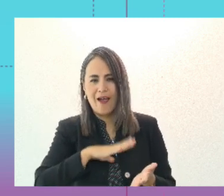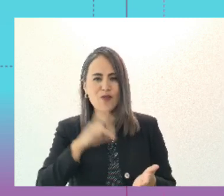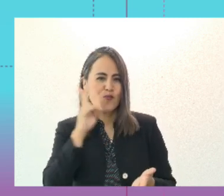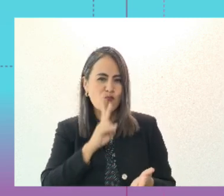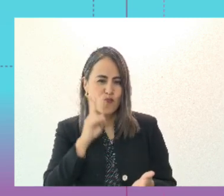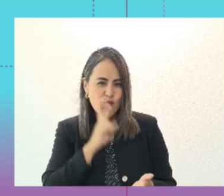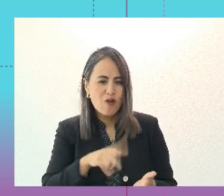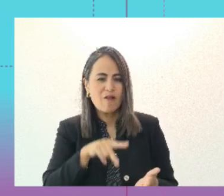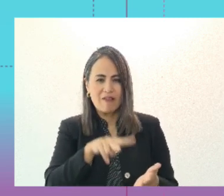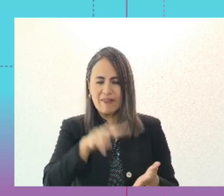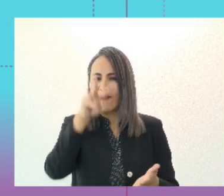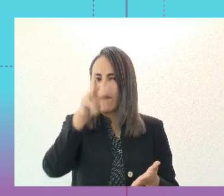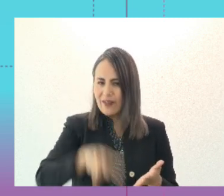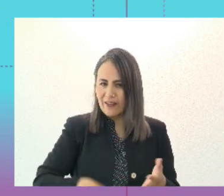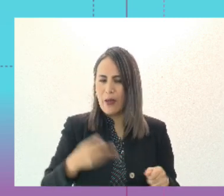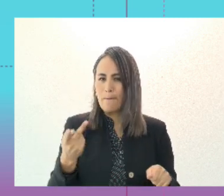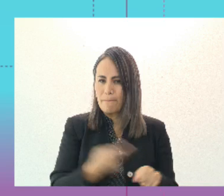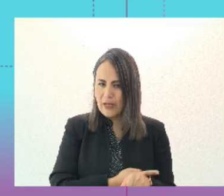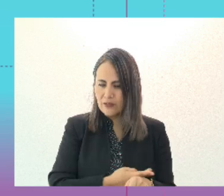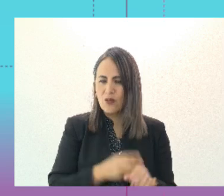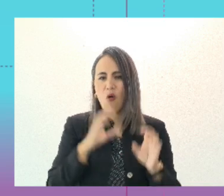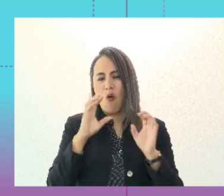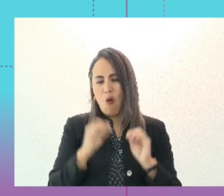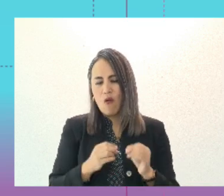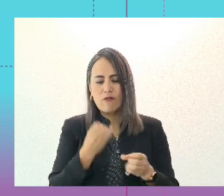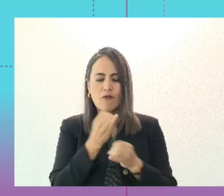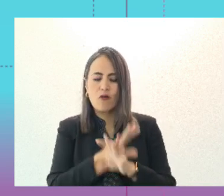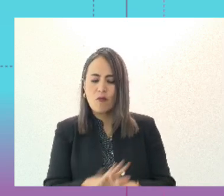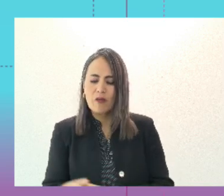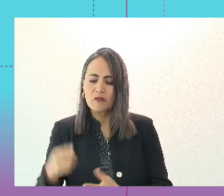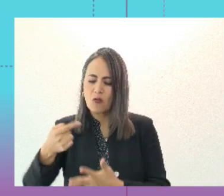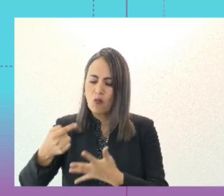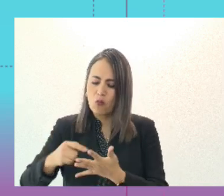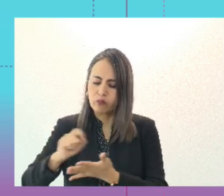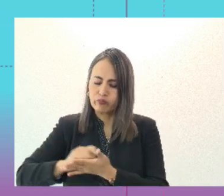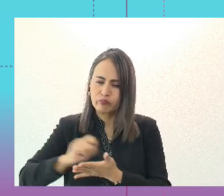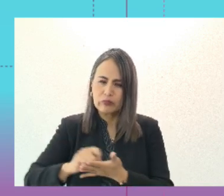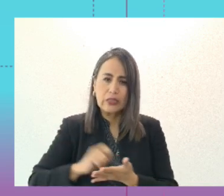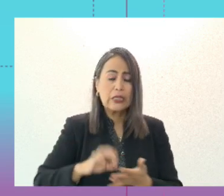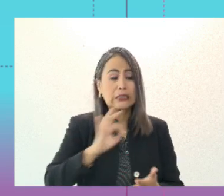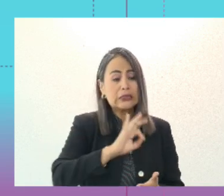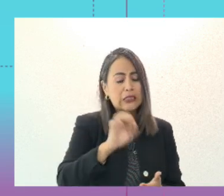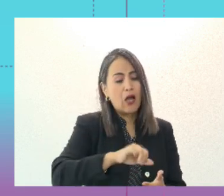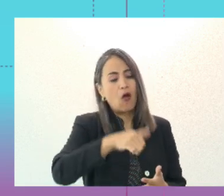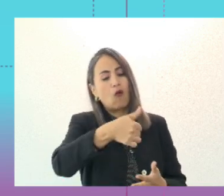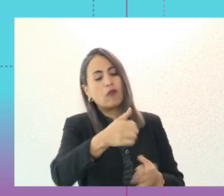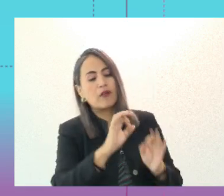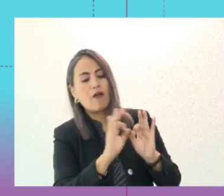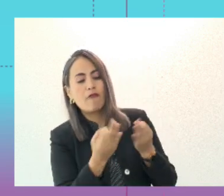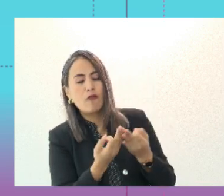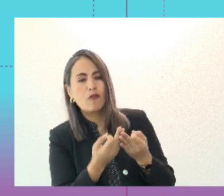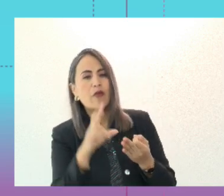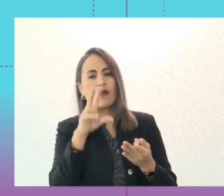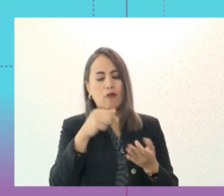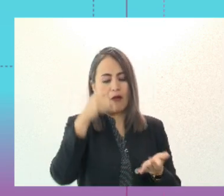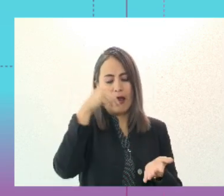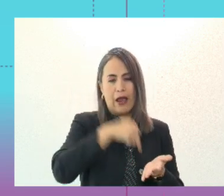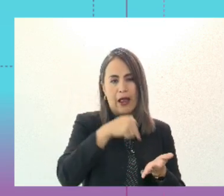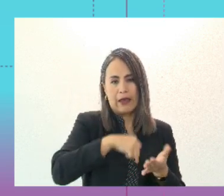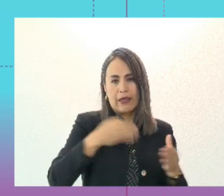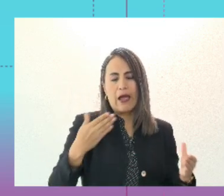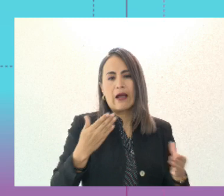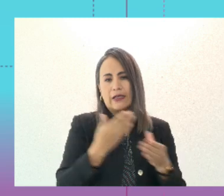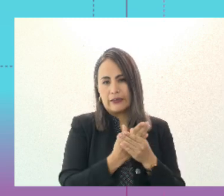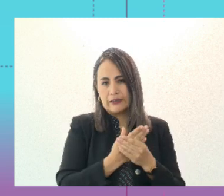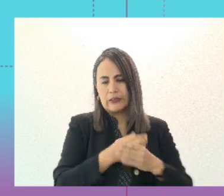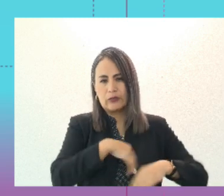efectivamente pasó, qué es lo que se documentó, más allá de lo que nos podamos enterar por otras razones. Son los archivos los que nos van a